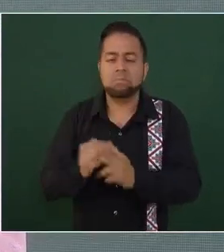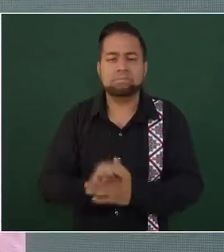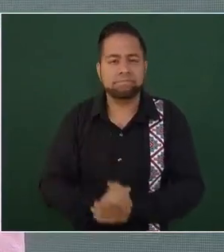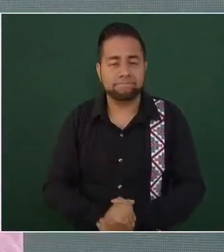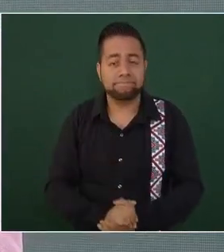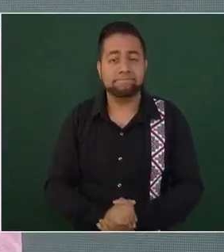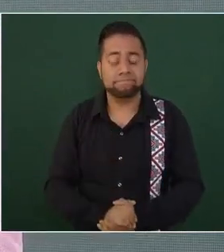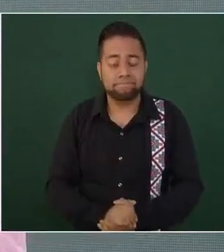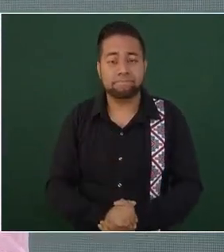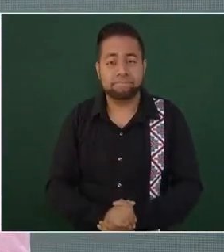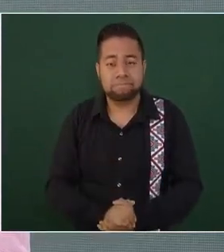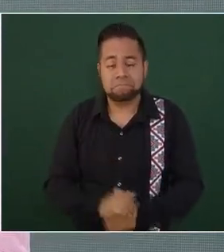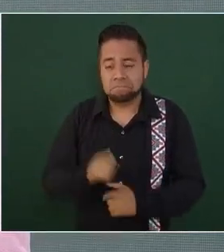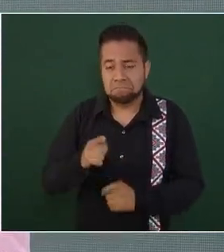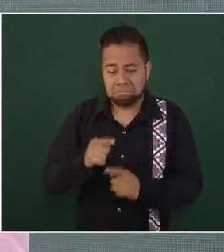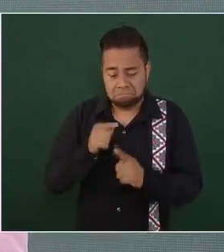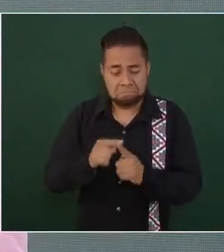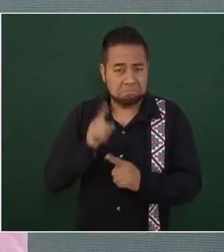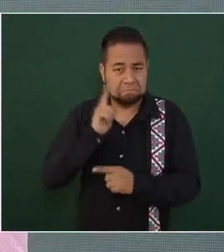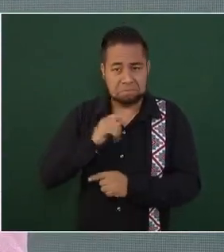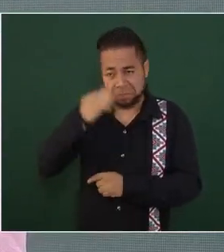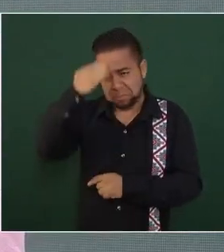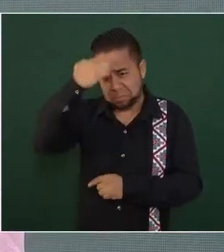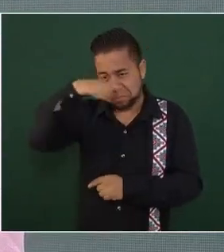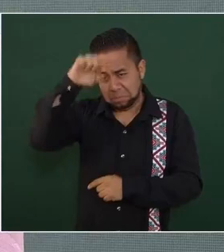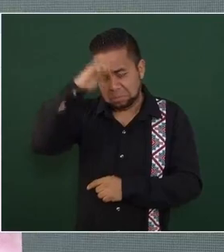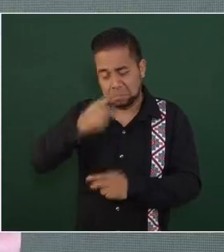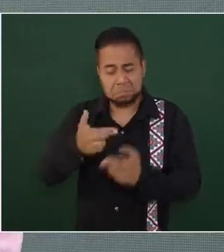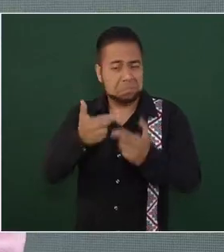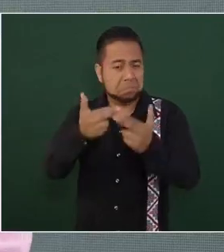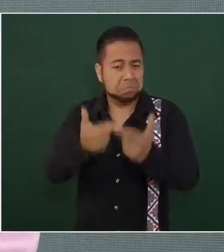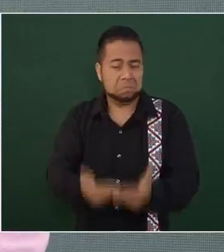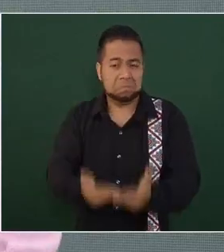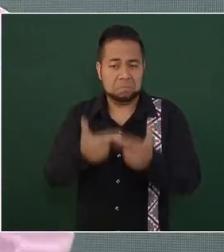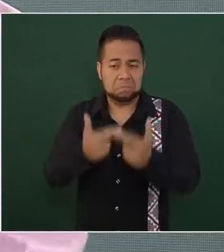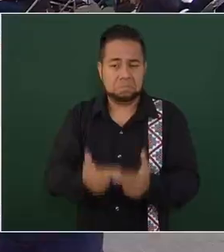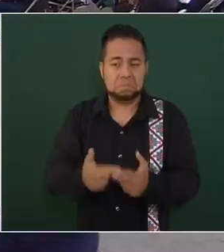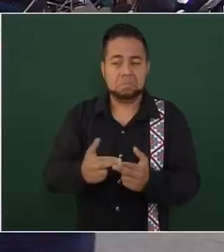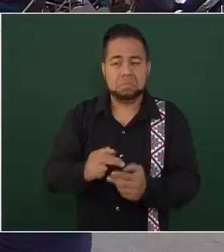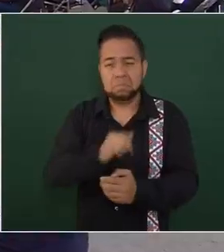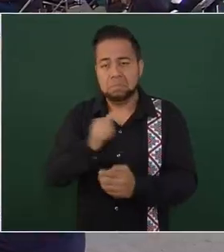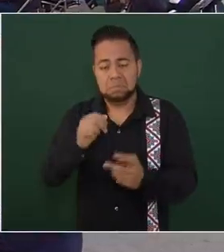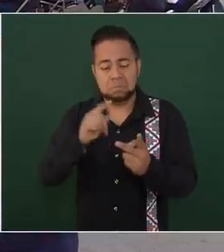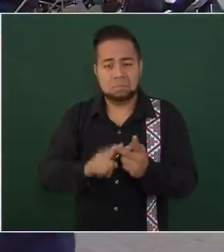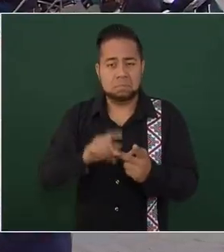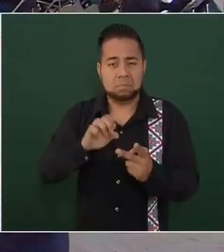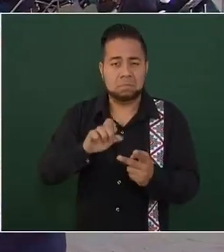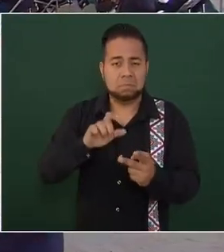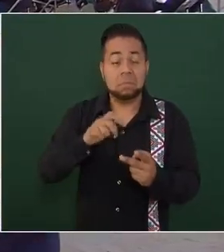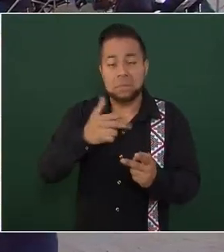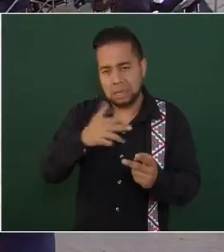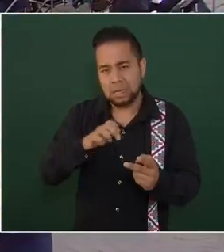con toda la experiencia el otro caso Lenia Abatres